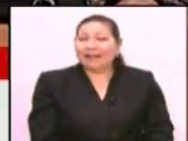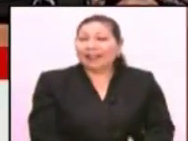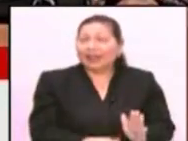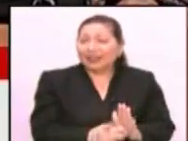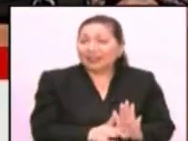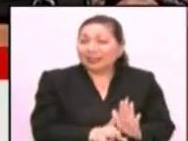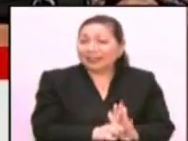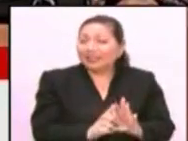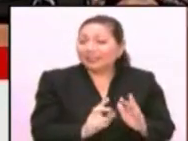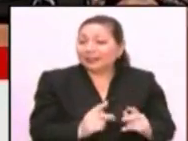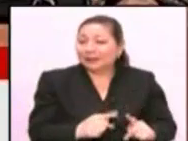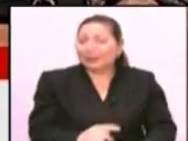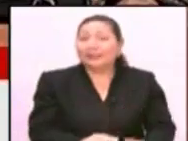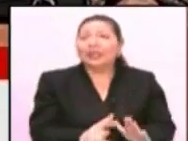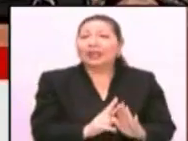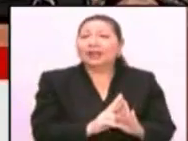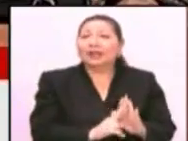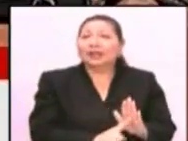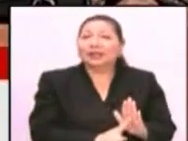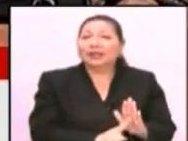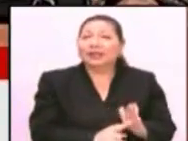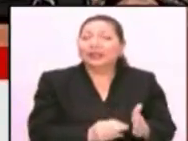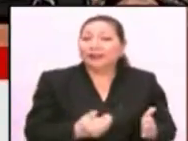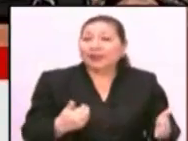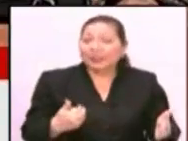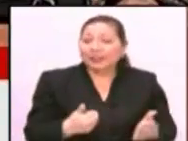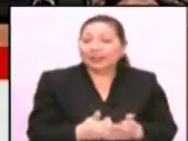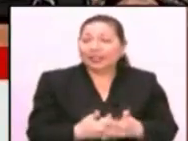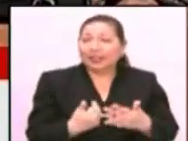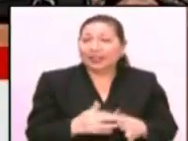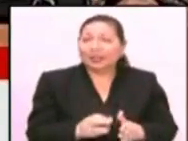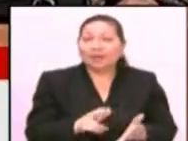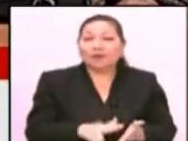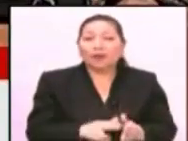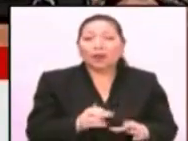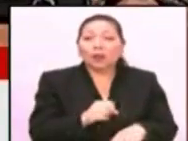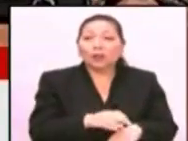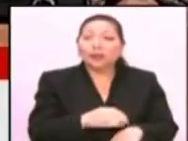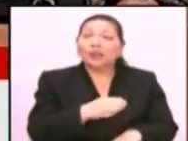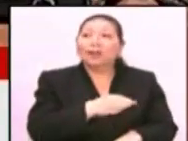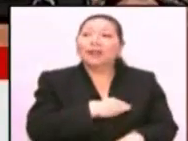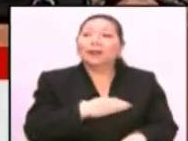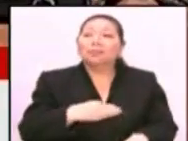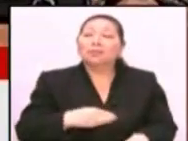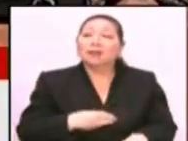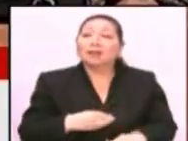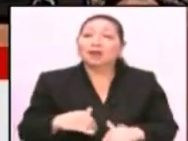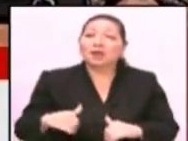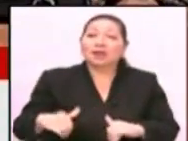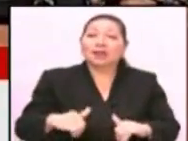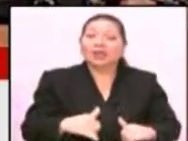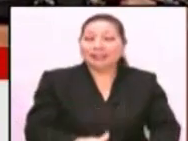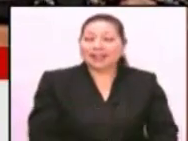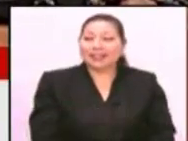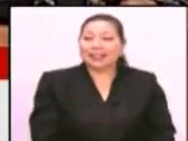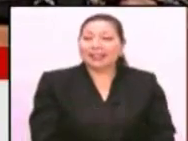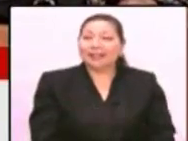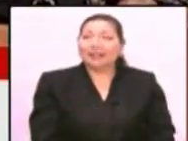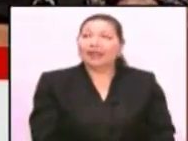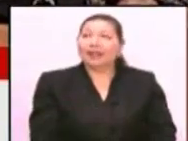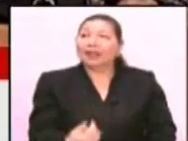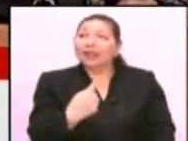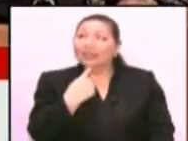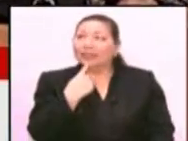El decreto legislativo lo que le permite, y el reglamento que estamos a puertas de publicar, ya ha sido aprobado en el Consejo de Ministros por unanimidad.